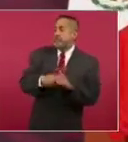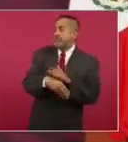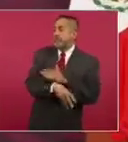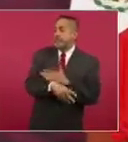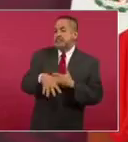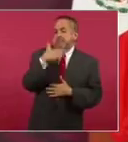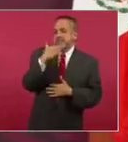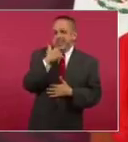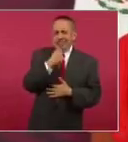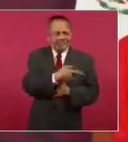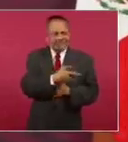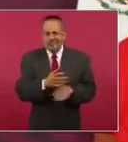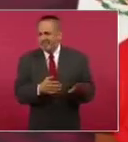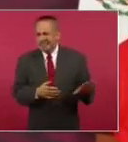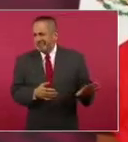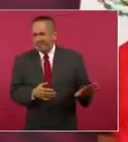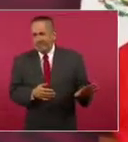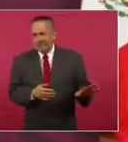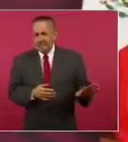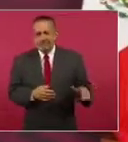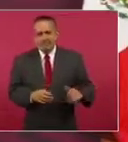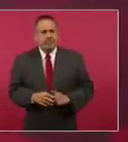corrupción,